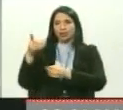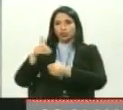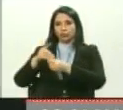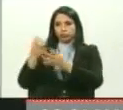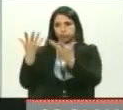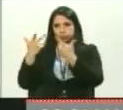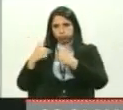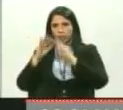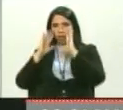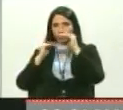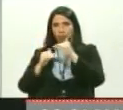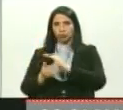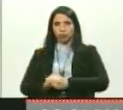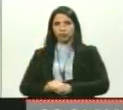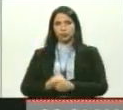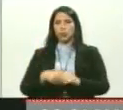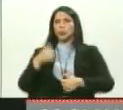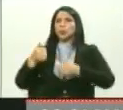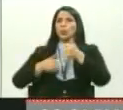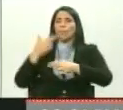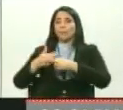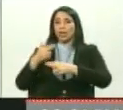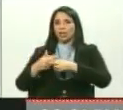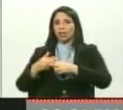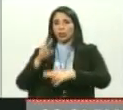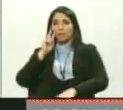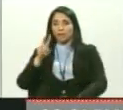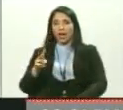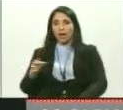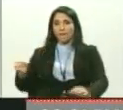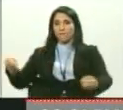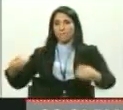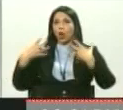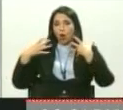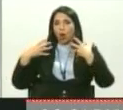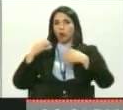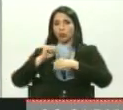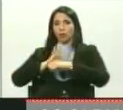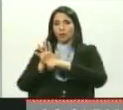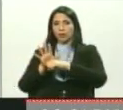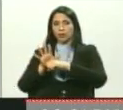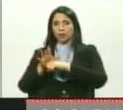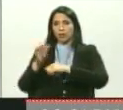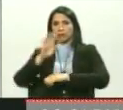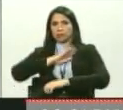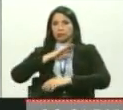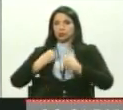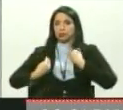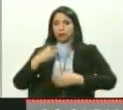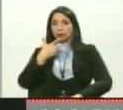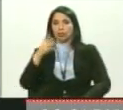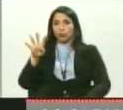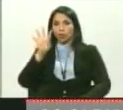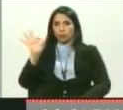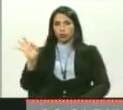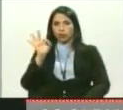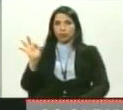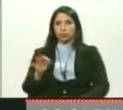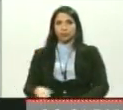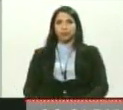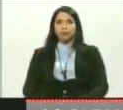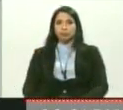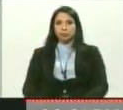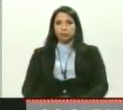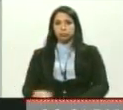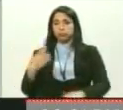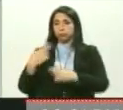atención. ¿Qué riesgo le ves a la infección del coronavirus? Me preocupa, 34%. Tiene